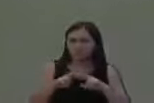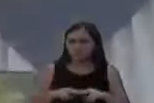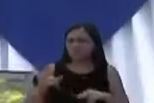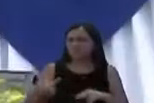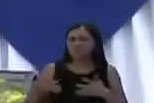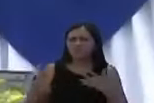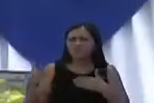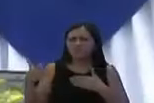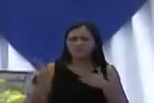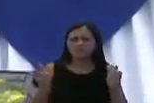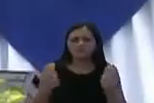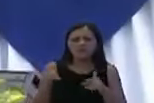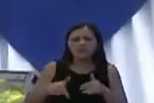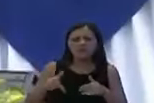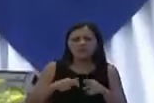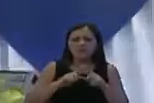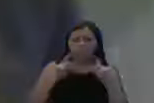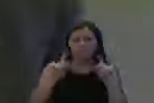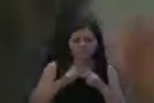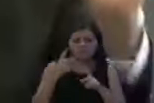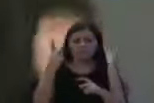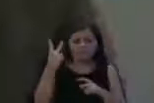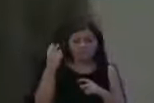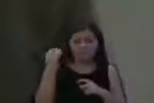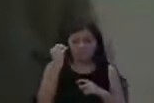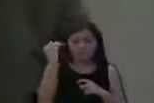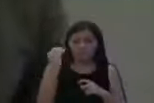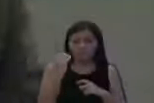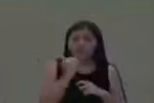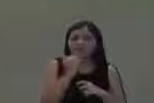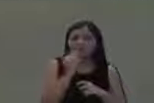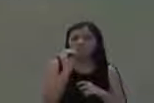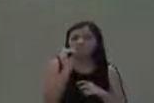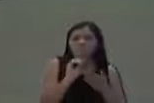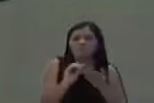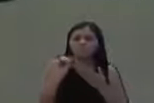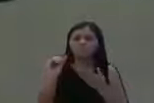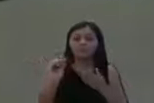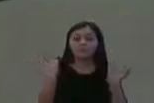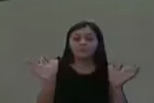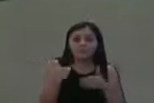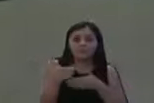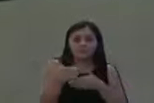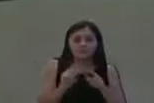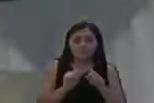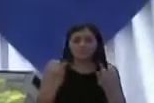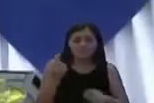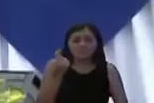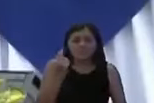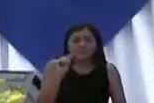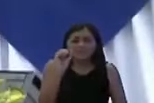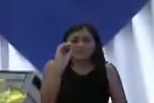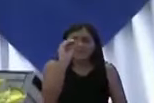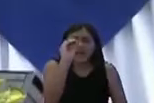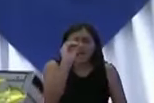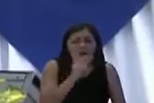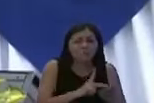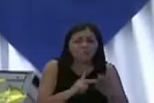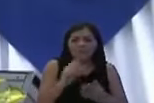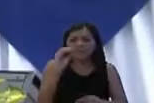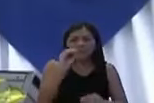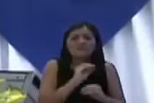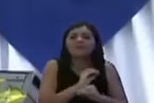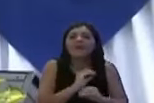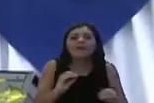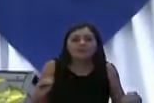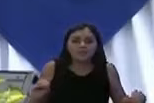tamaño solo el 2% es gran empresa que tendrá que pagar algo de ahí es pequeña empresa mediana empresa microempresa que no tendrán que pagar absolutamente